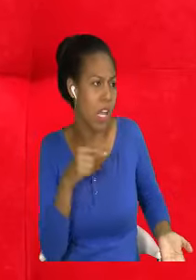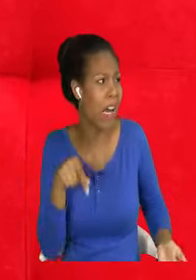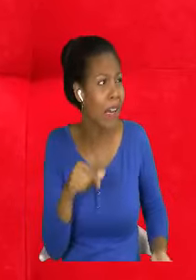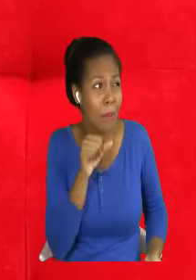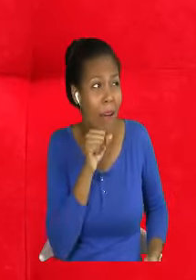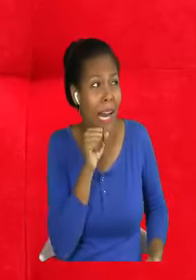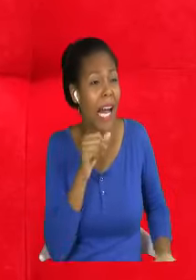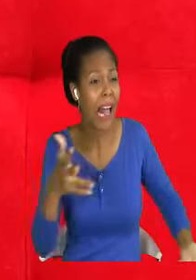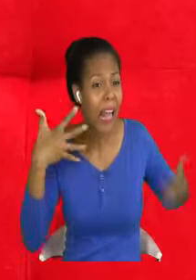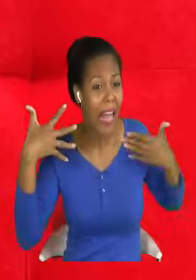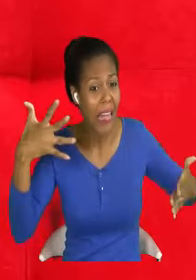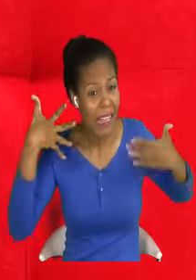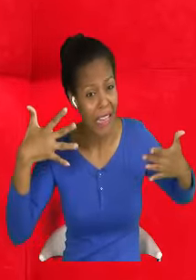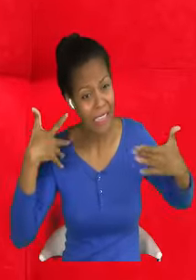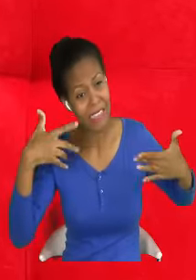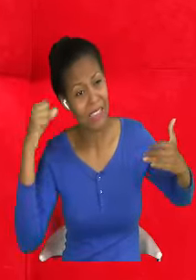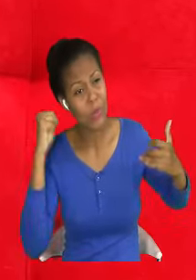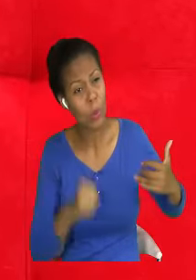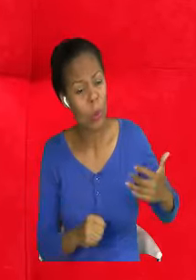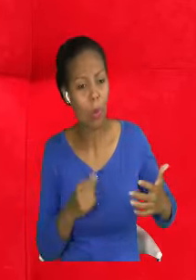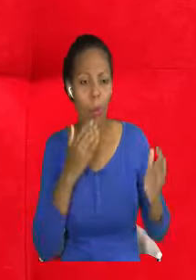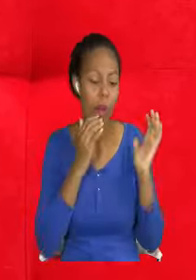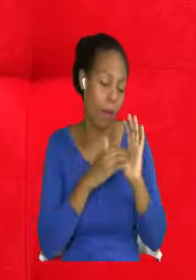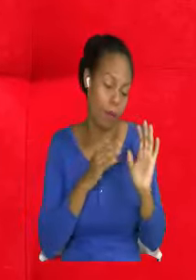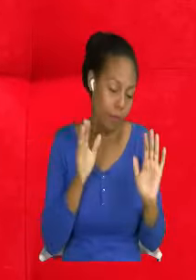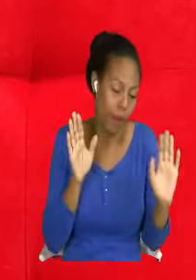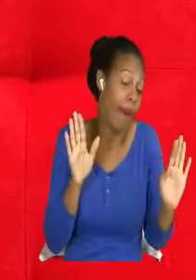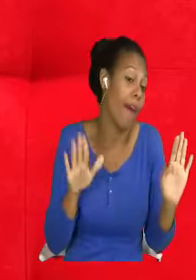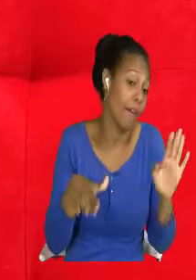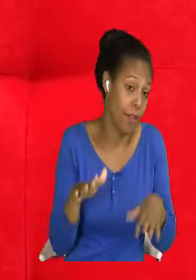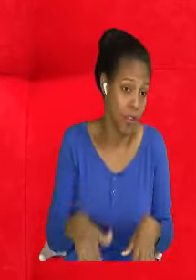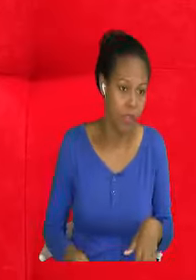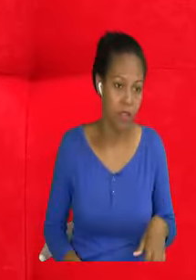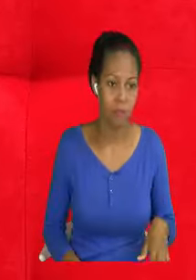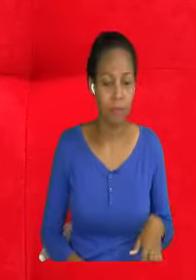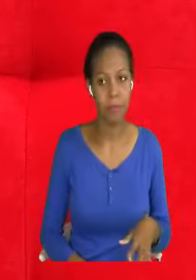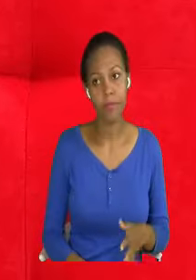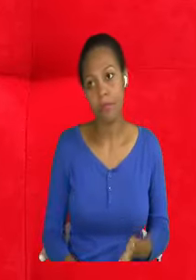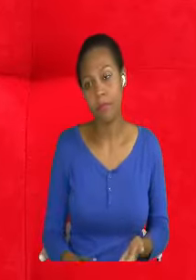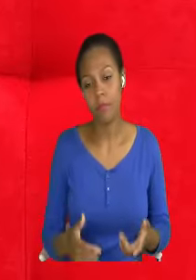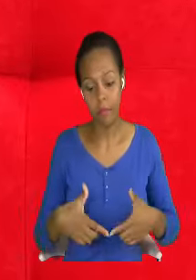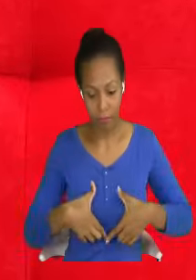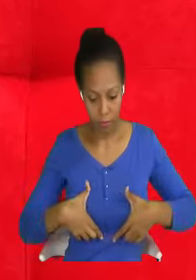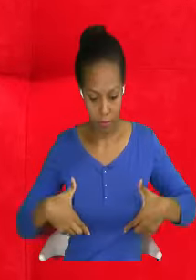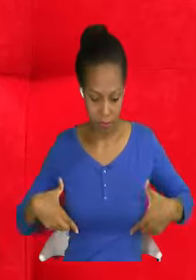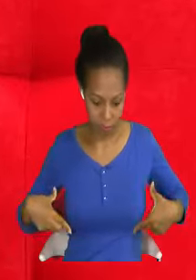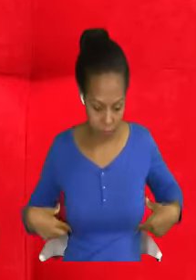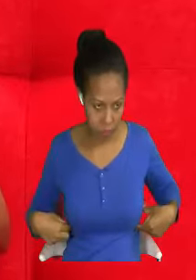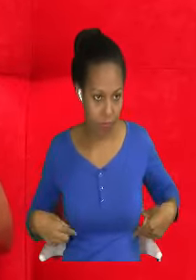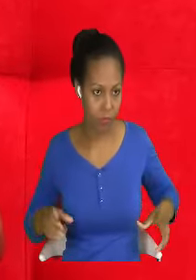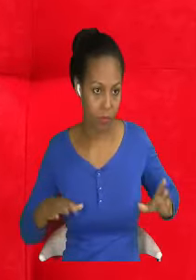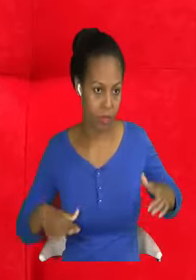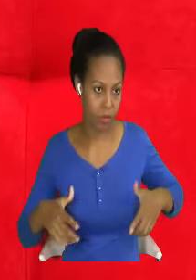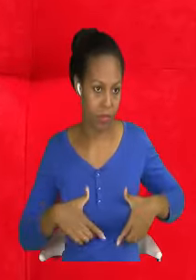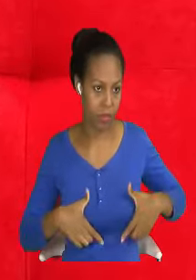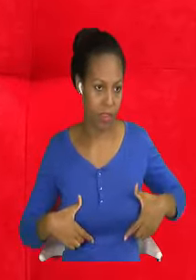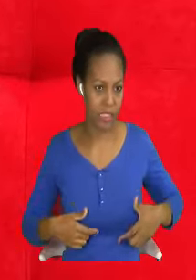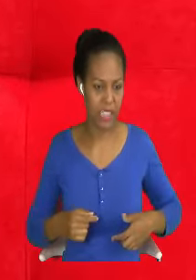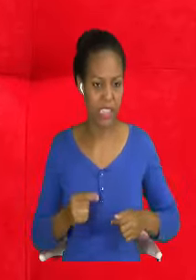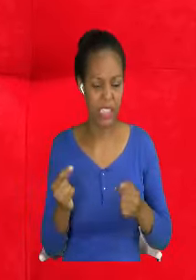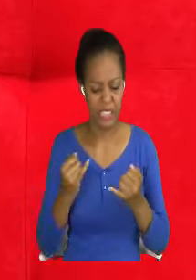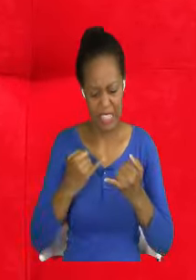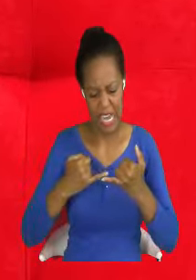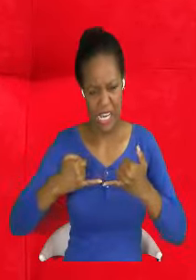ya que es muy incómodo a veces los conjuntos de brasieres que conseguimos con